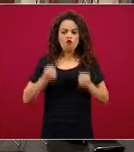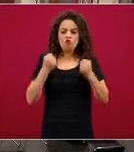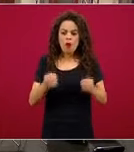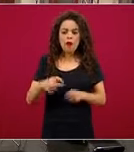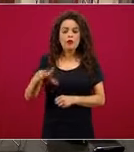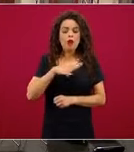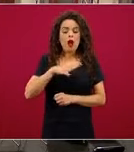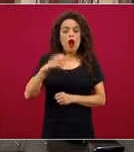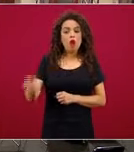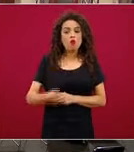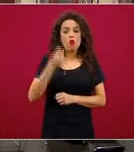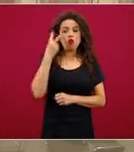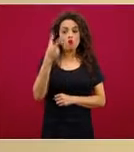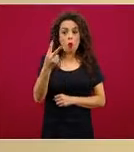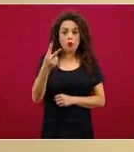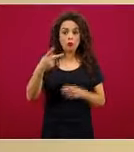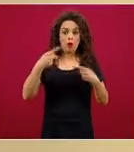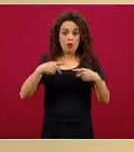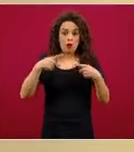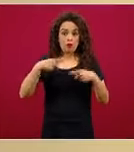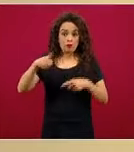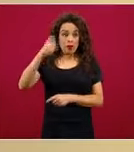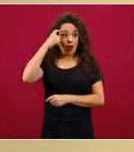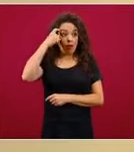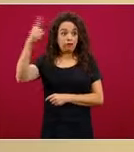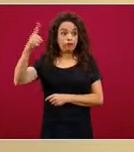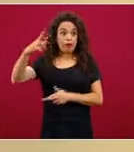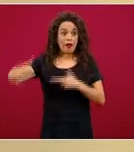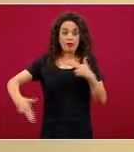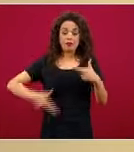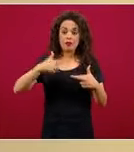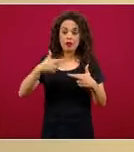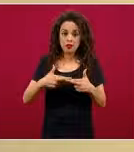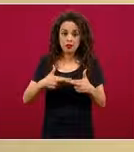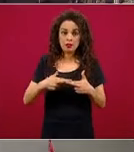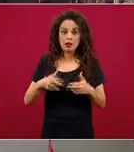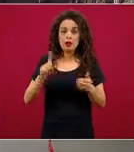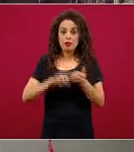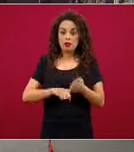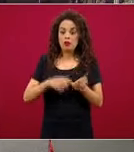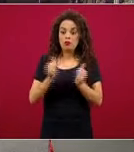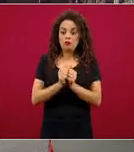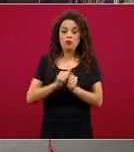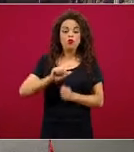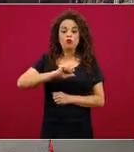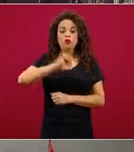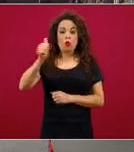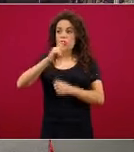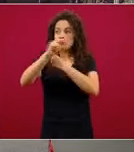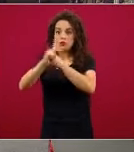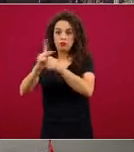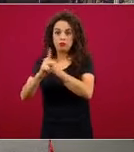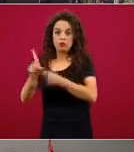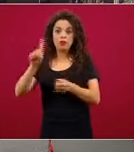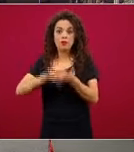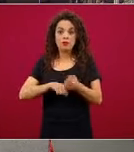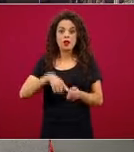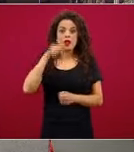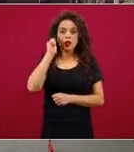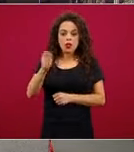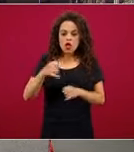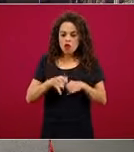mentores regionales que hacen el enlace con los otros países, lecciones aprendidas, iniciativa, intercambio